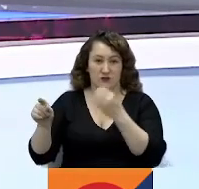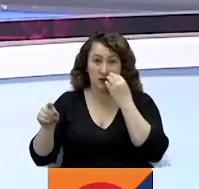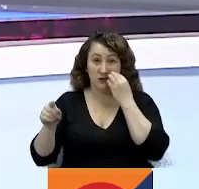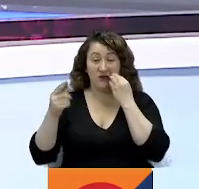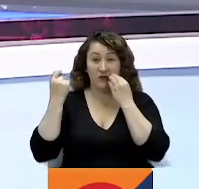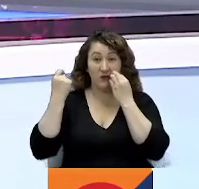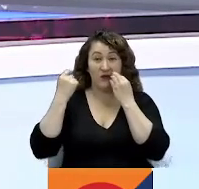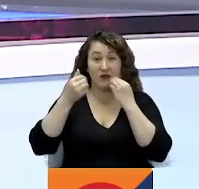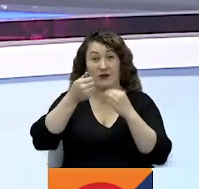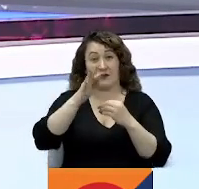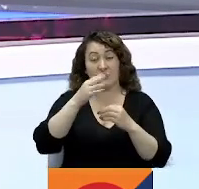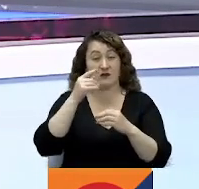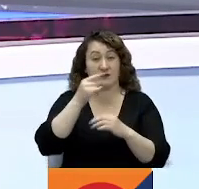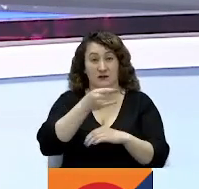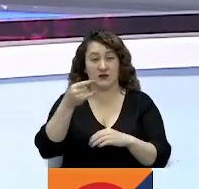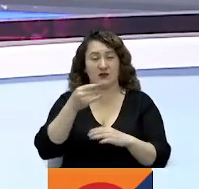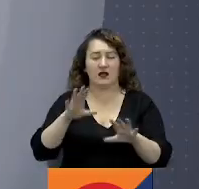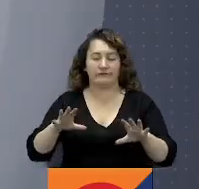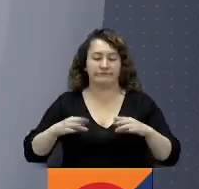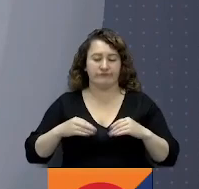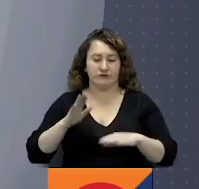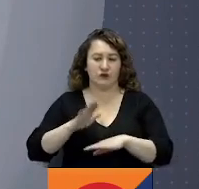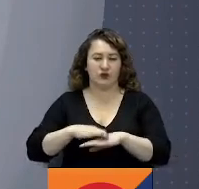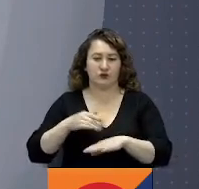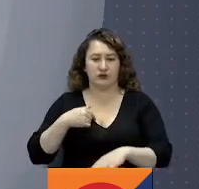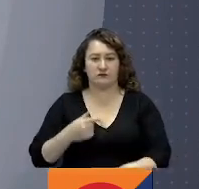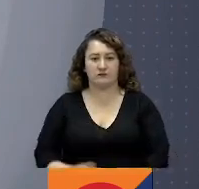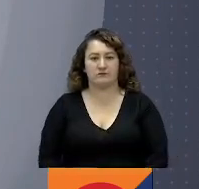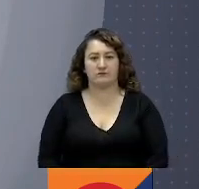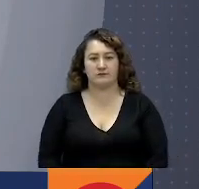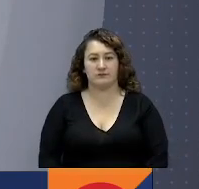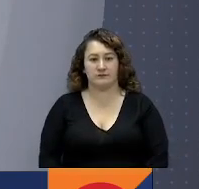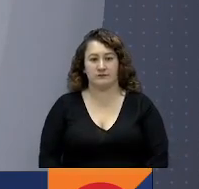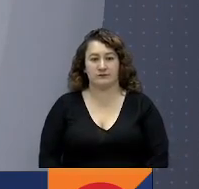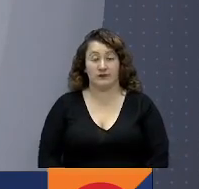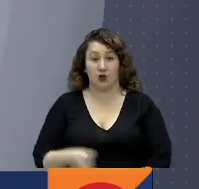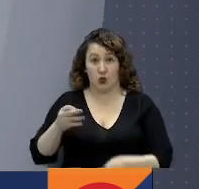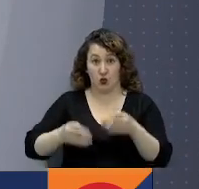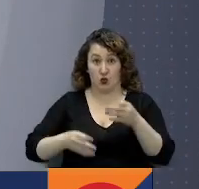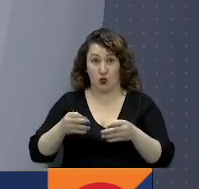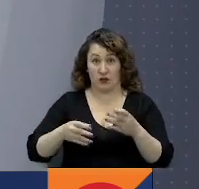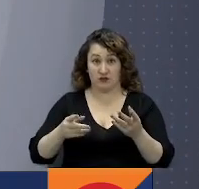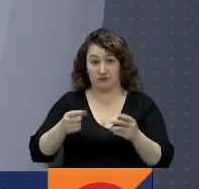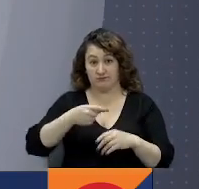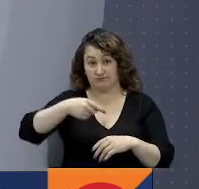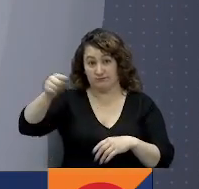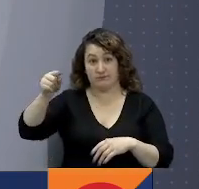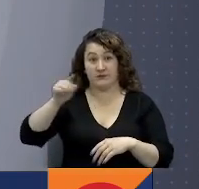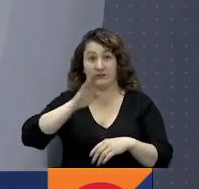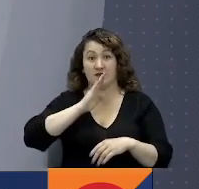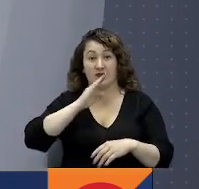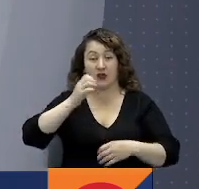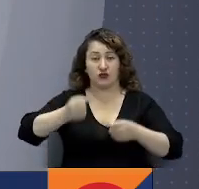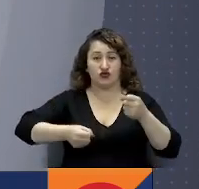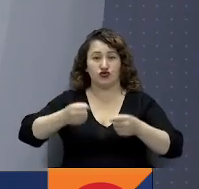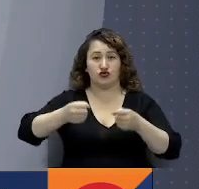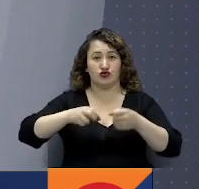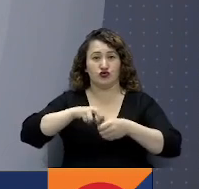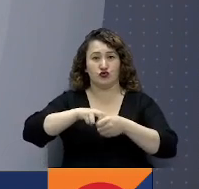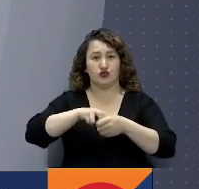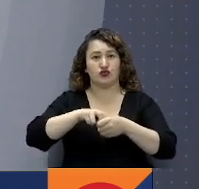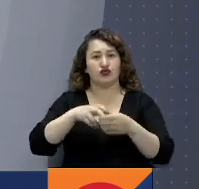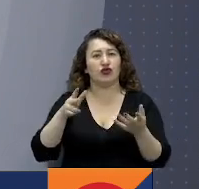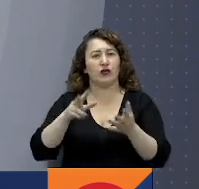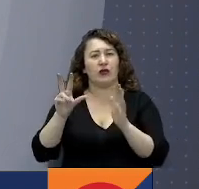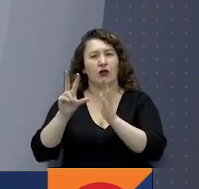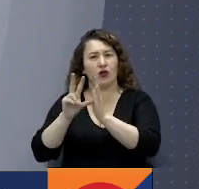su responsabilidad en el hecho. Un juez de control de garantías envió a la cárcel a un conductor de bus que en el cuarto de un hotel en